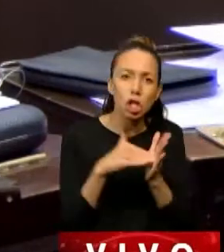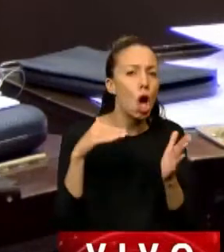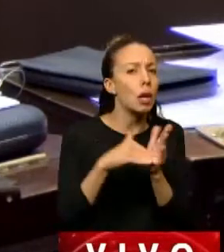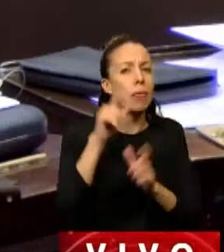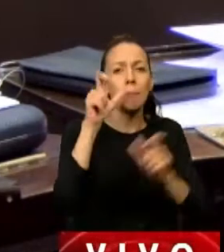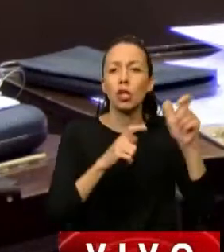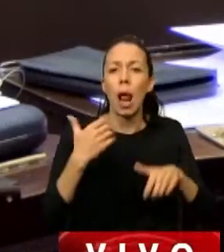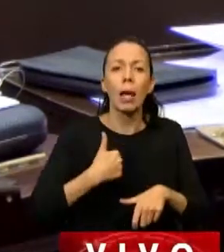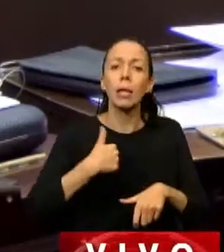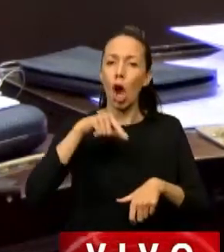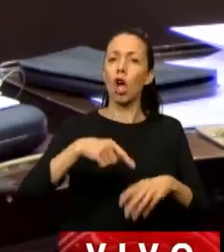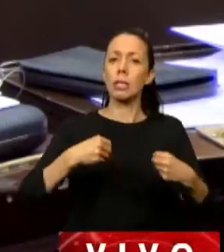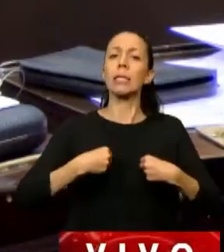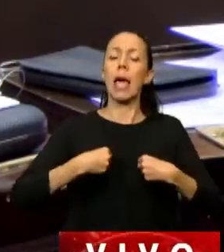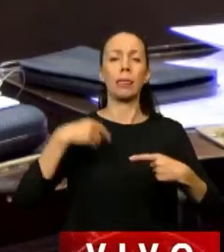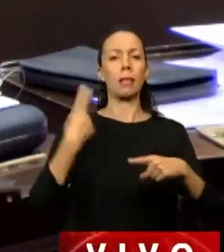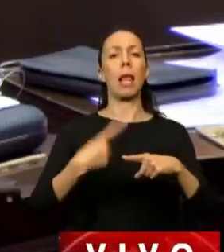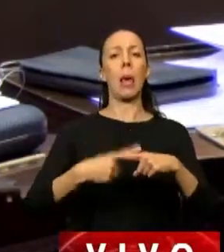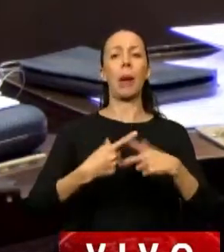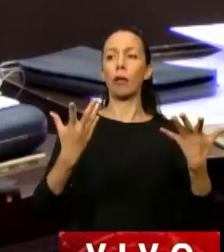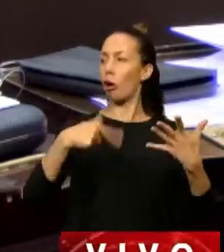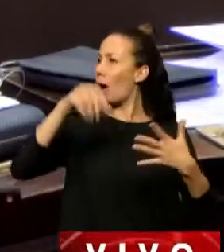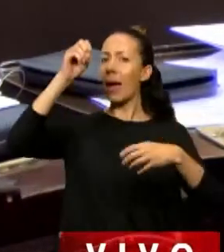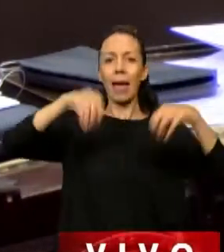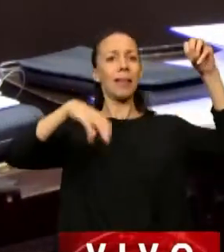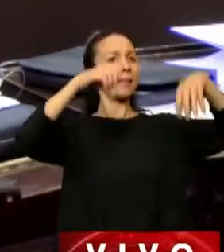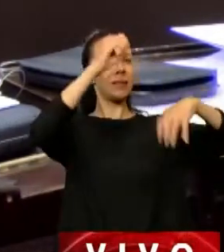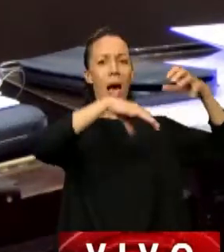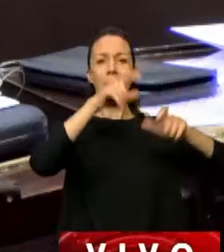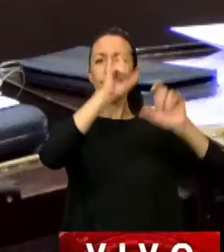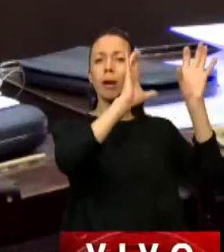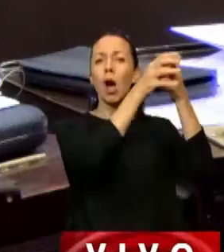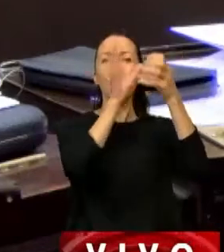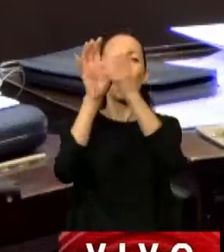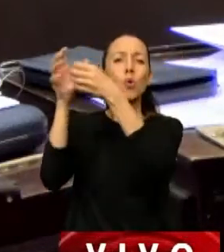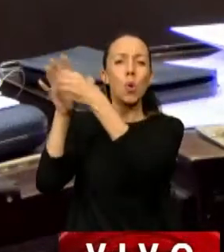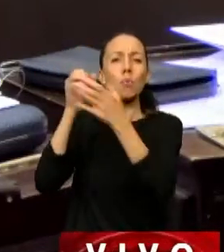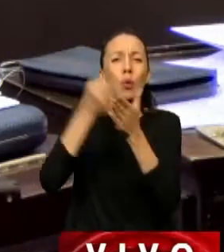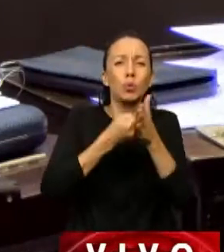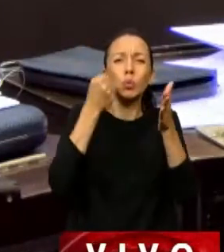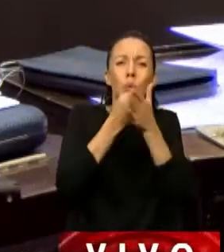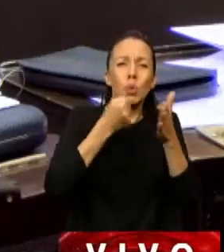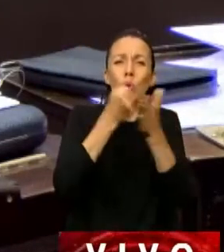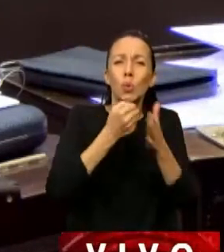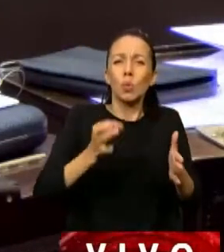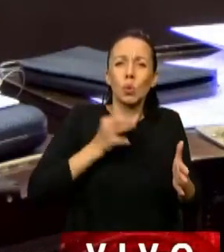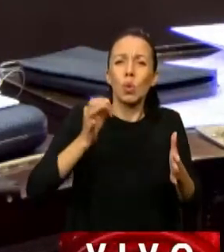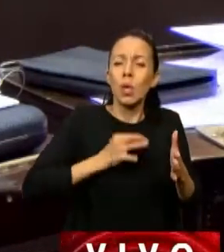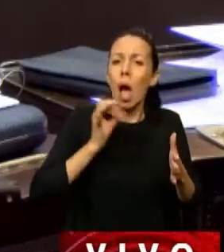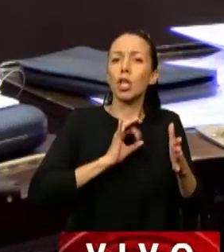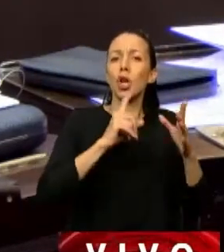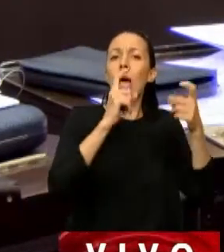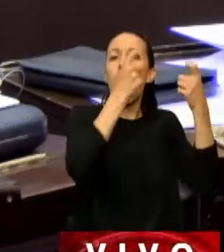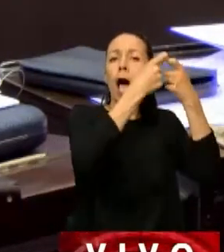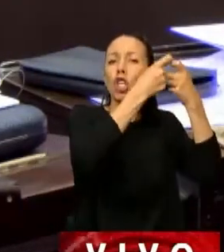celebrando. Y acá están presentes todas estos colectivos que han venido luchando, todas estas asociaciones